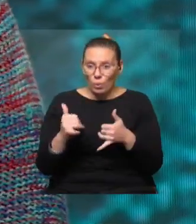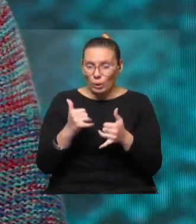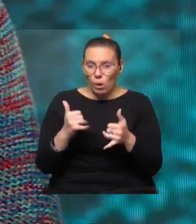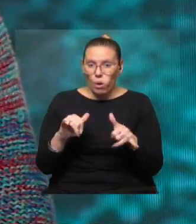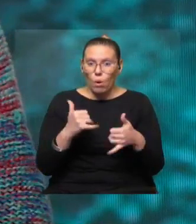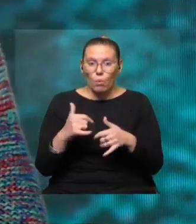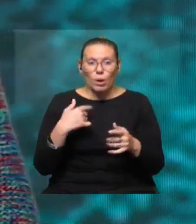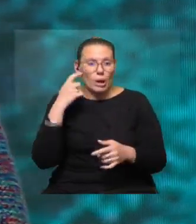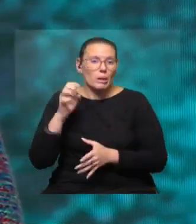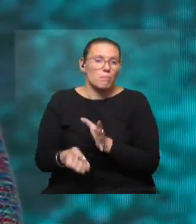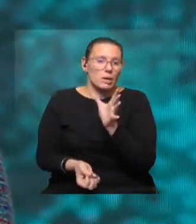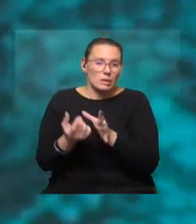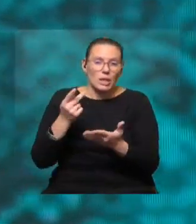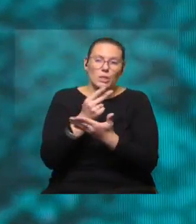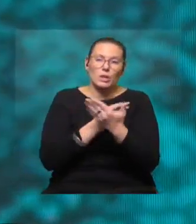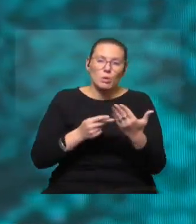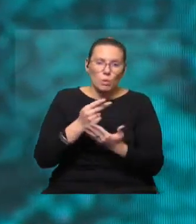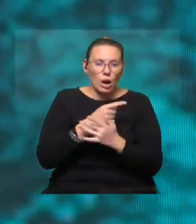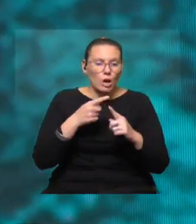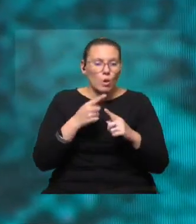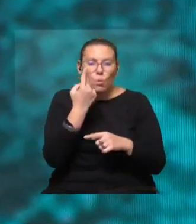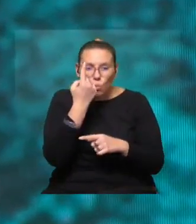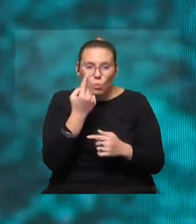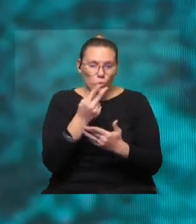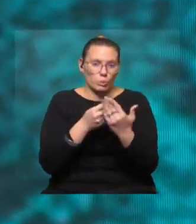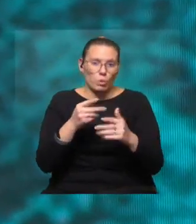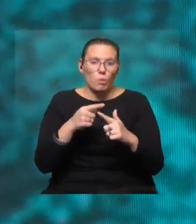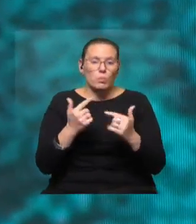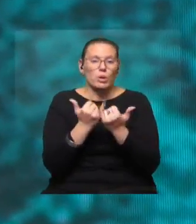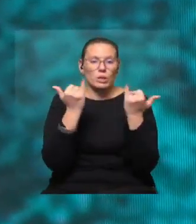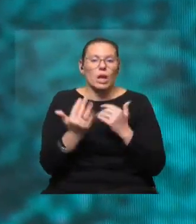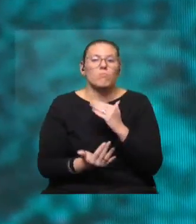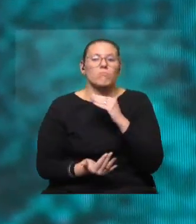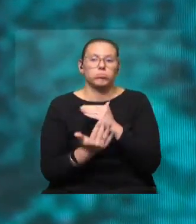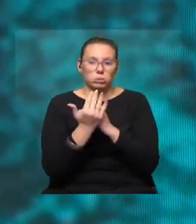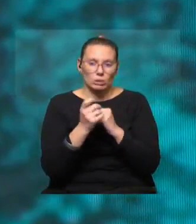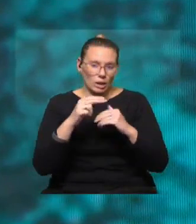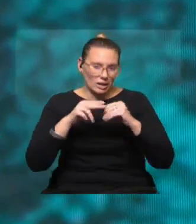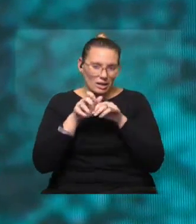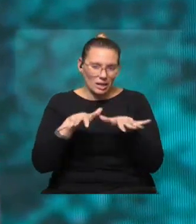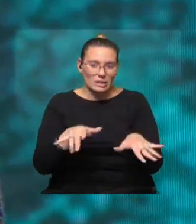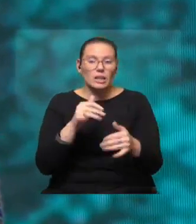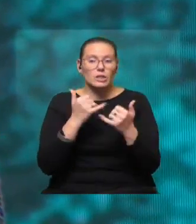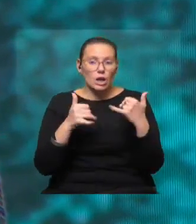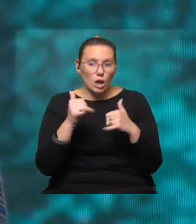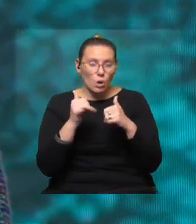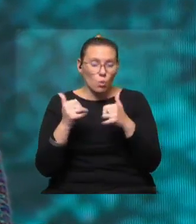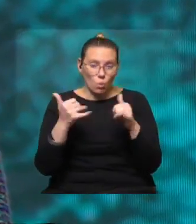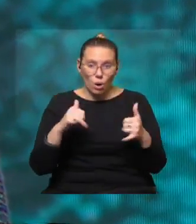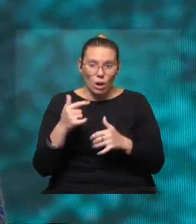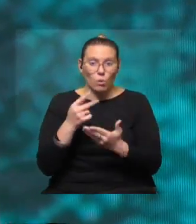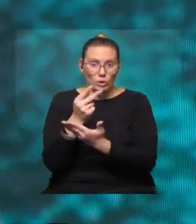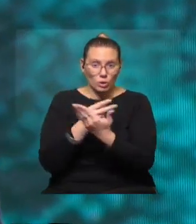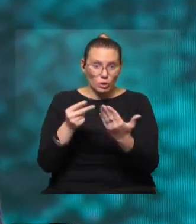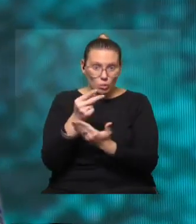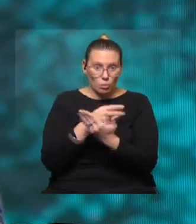era un juego que me inventé que era dibujar uno por día y ponerlo a las redes este ese juego me generó porque cada vez que dibujo